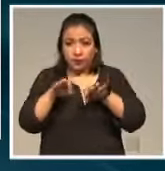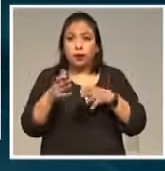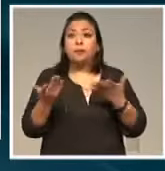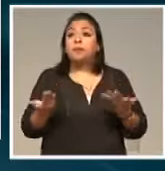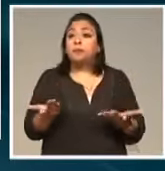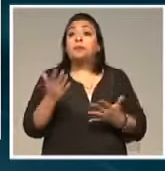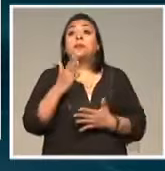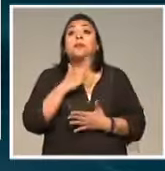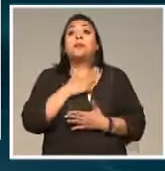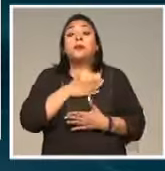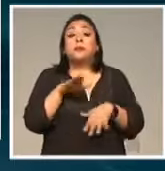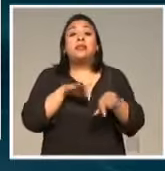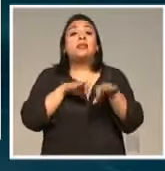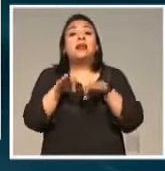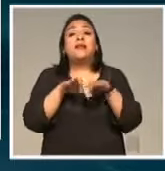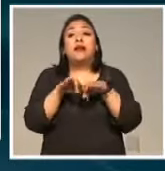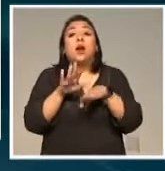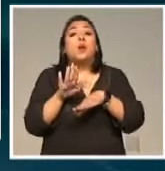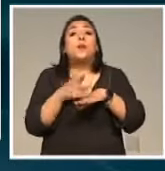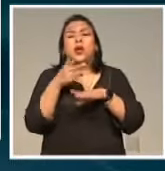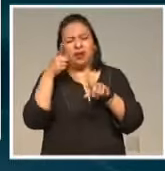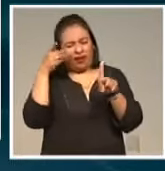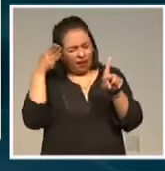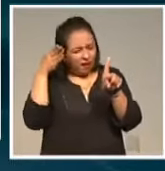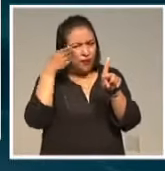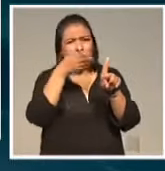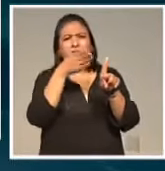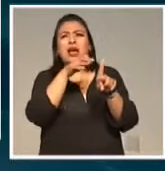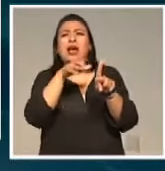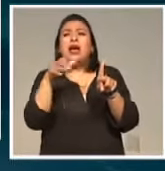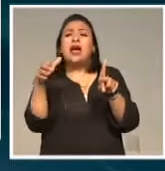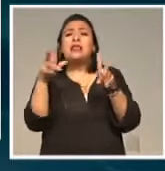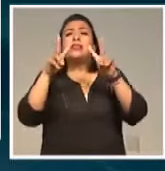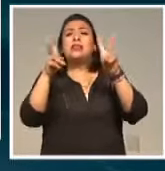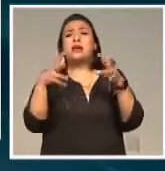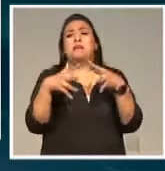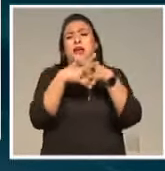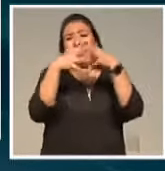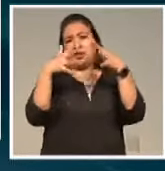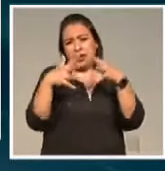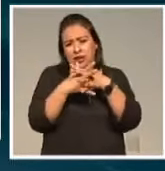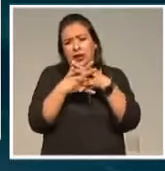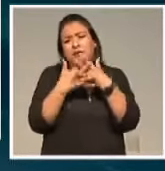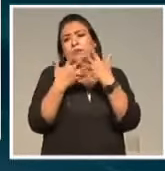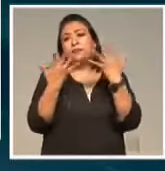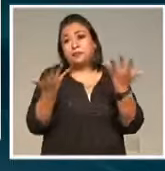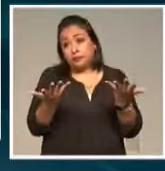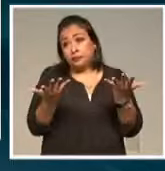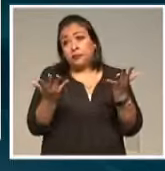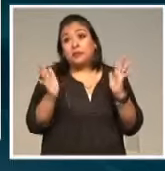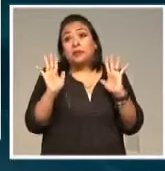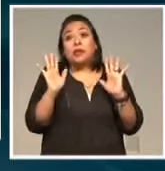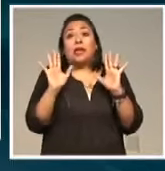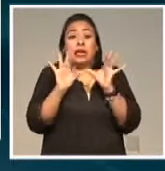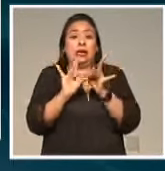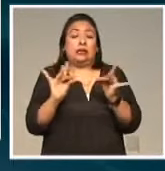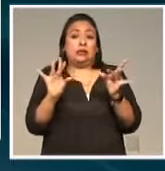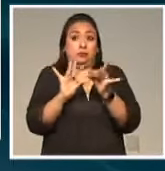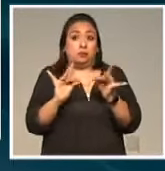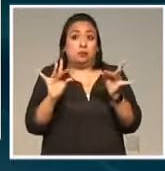¿Por qué mi trabajo se centra en los temas bélicos? Es una explicación